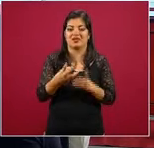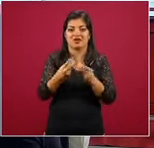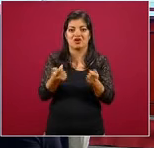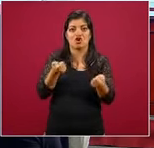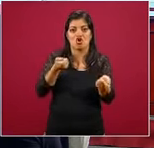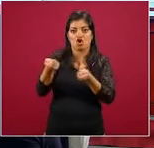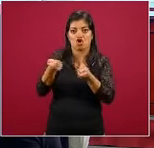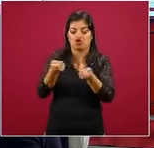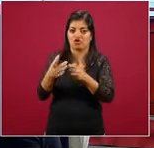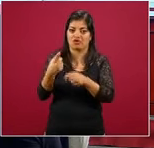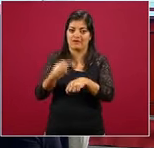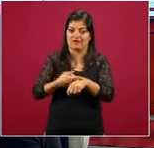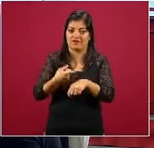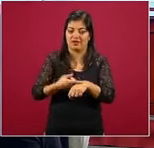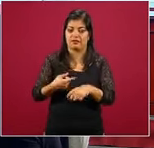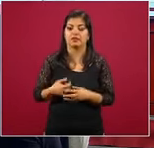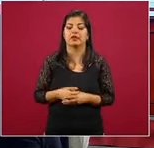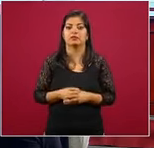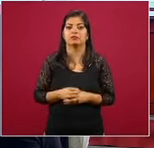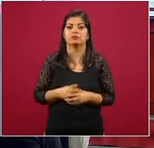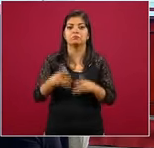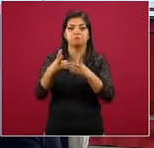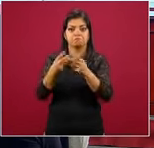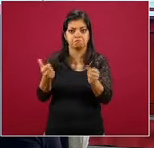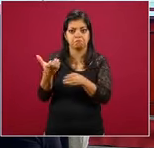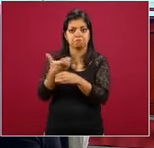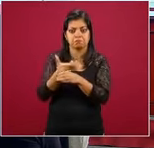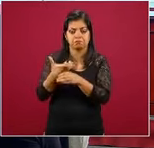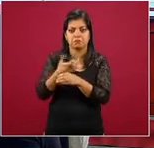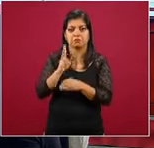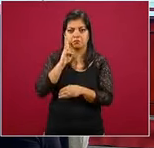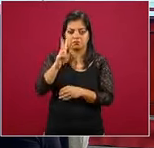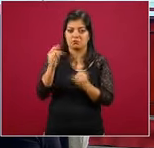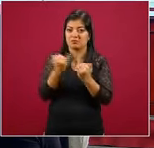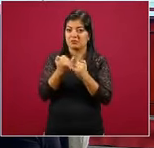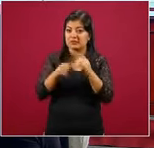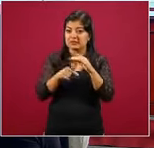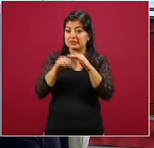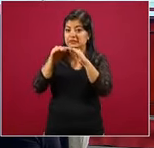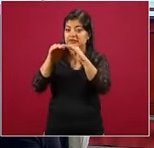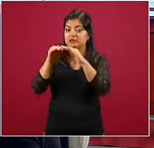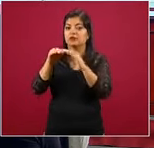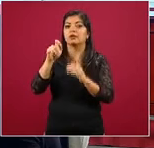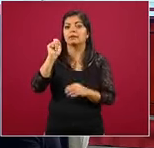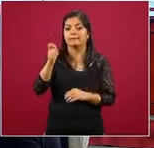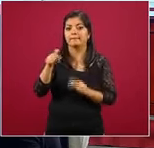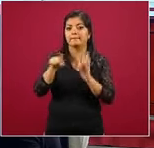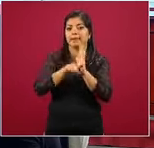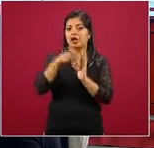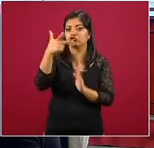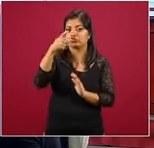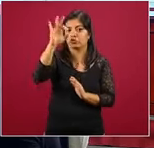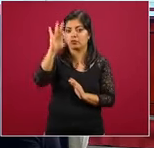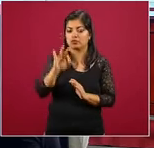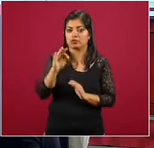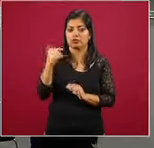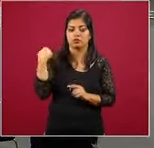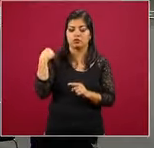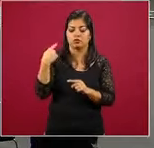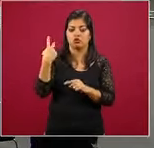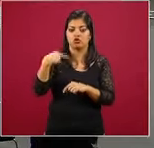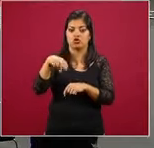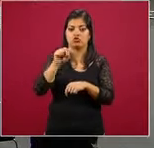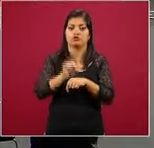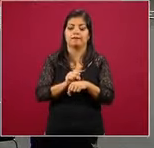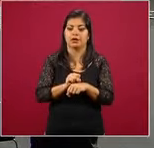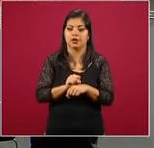control. Casos recuperados, también se ve claramente en la meseta, un menos 8% en las últimas 2 semanas,